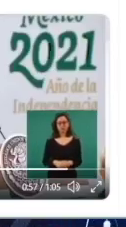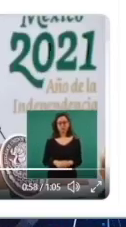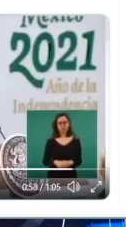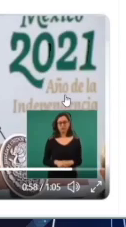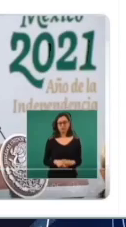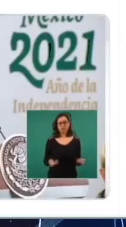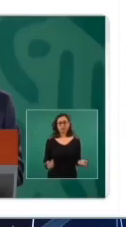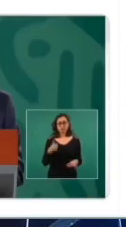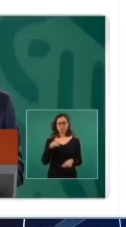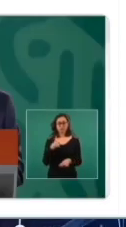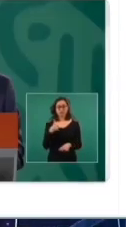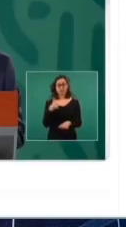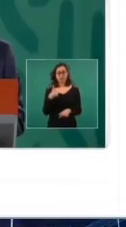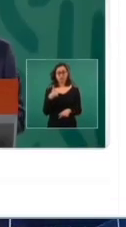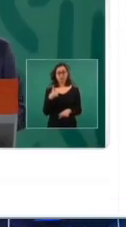Por algo soy el